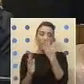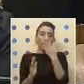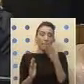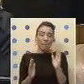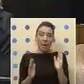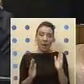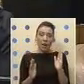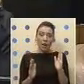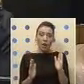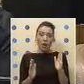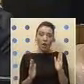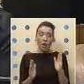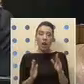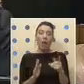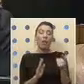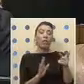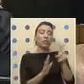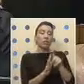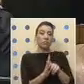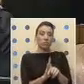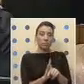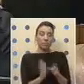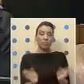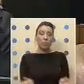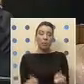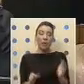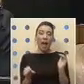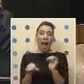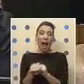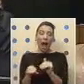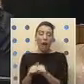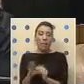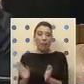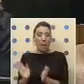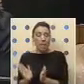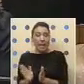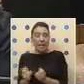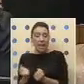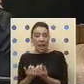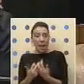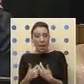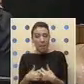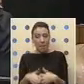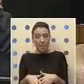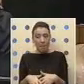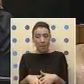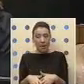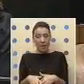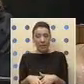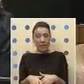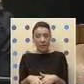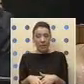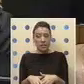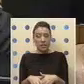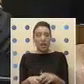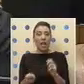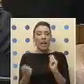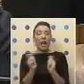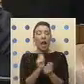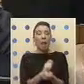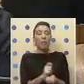en los mecanismos de depreciación, incentiva el ahorro para las pequeñas empresas, cambio en el sujeto del pago del